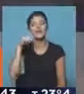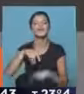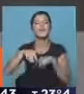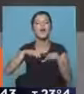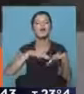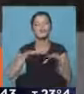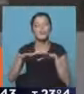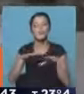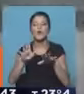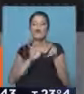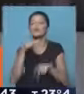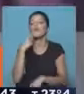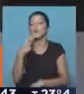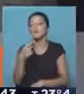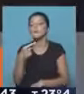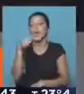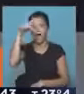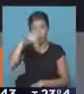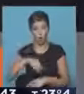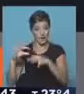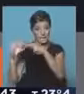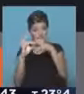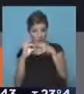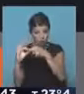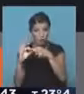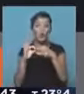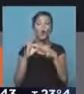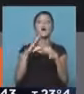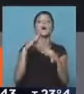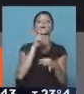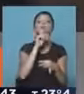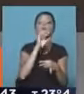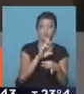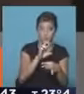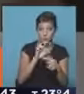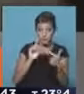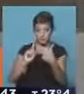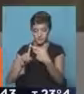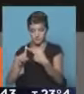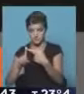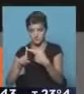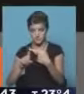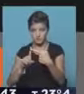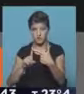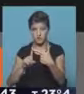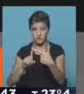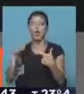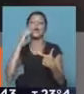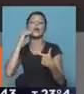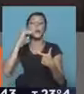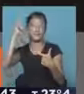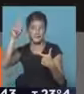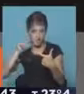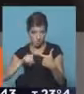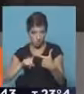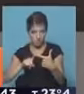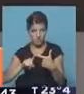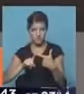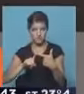que se dice están estableciendo donald trump con un ángel farage de gran bretaña a la derecha